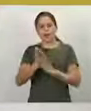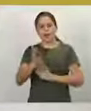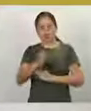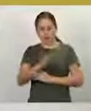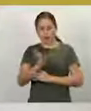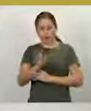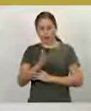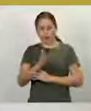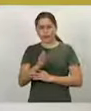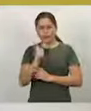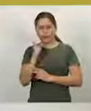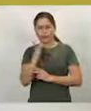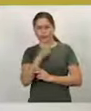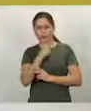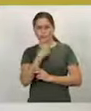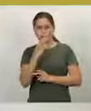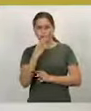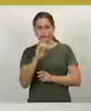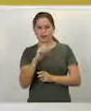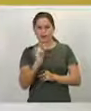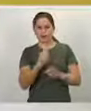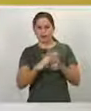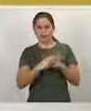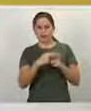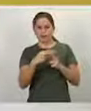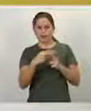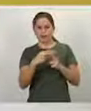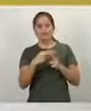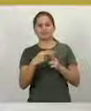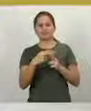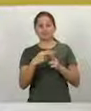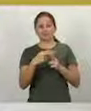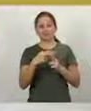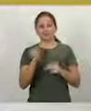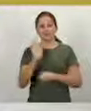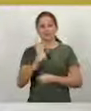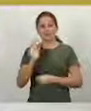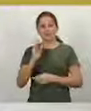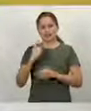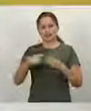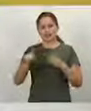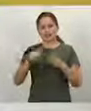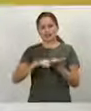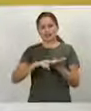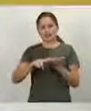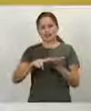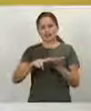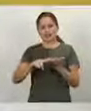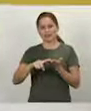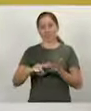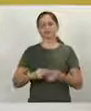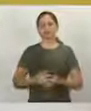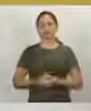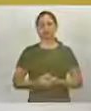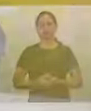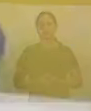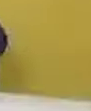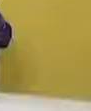seguir recorriendo hermosas páginas de nuestra historia. Hasta la semana que viene.